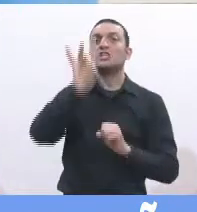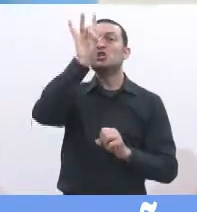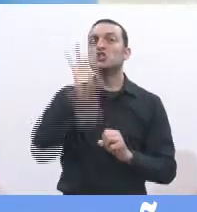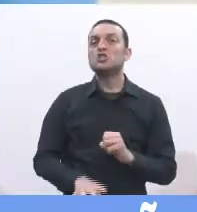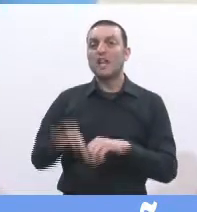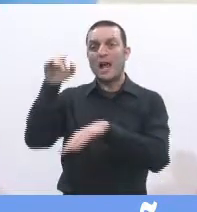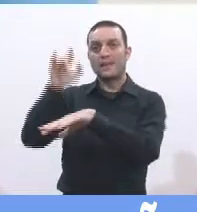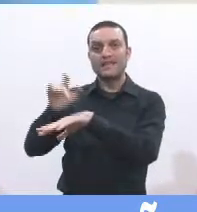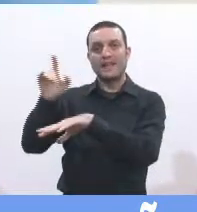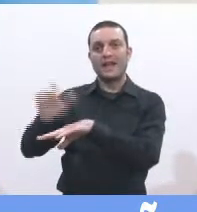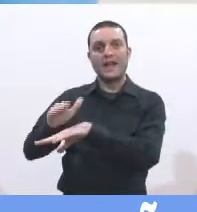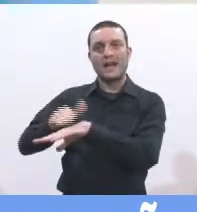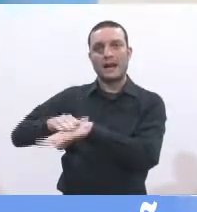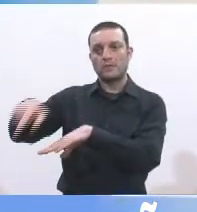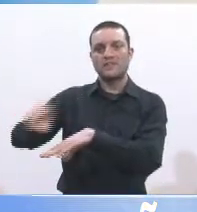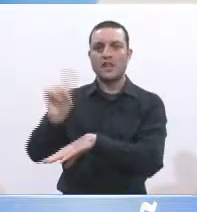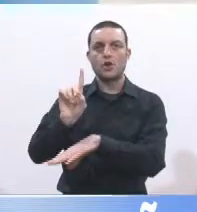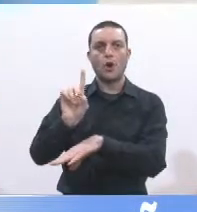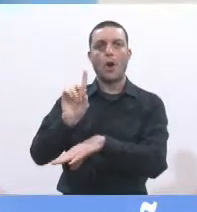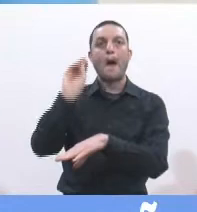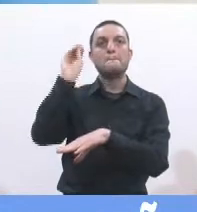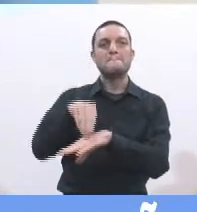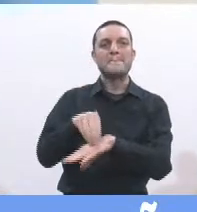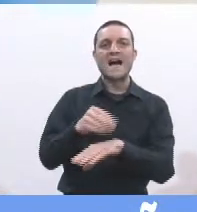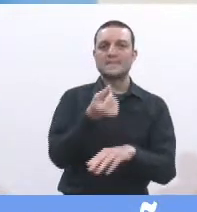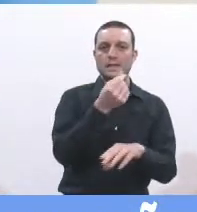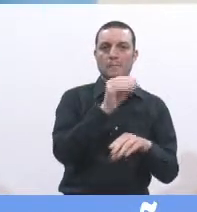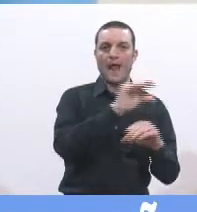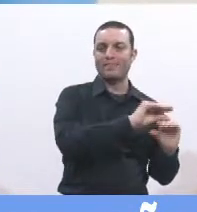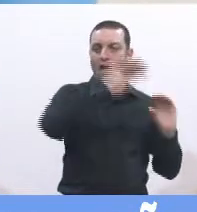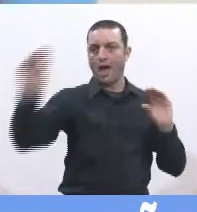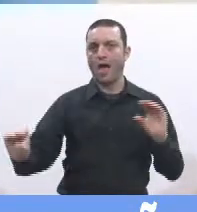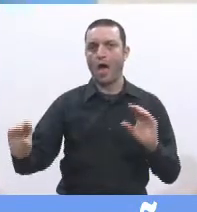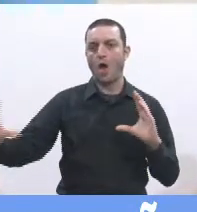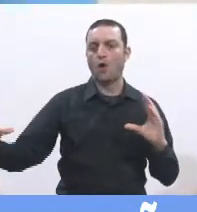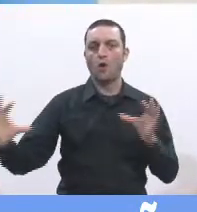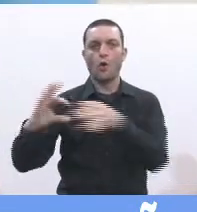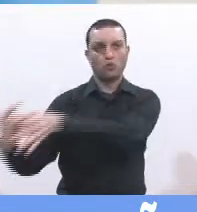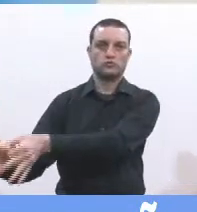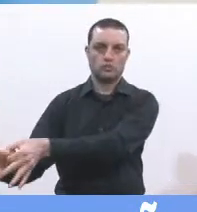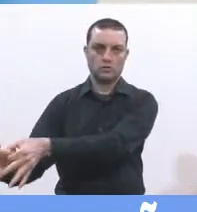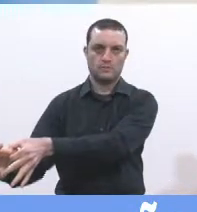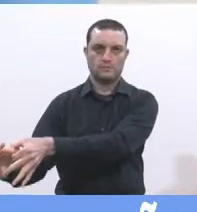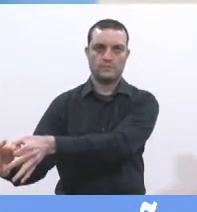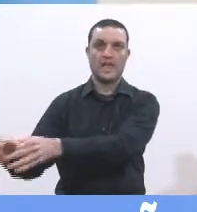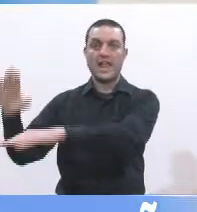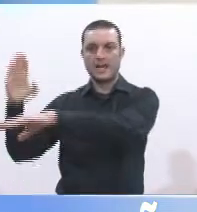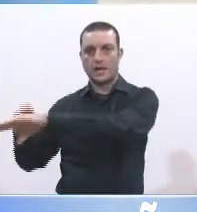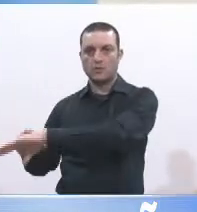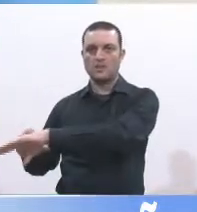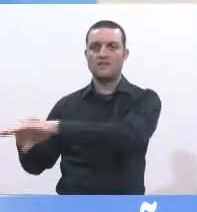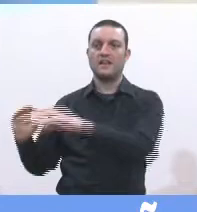quién? ¿Del gobierno nacional? No, en función de lo que se gastaba en el 2015. Y además,